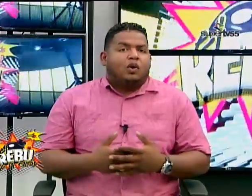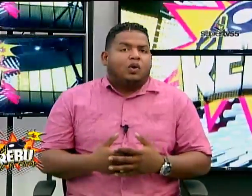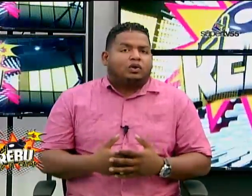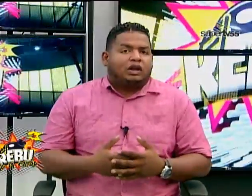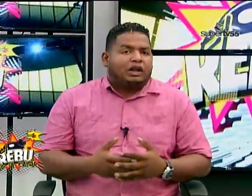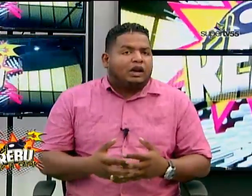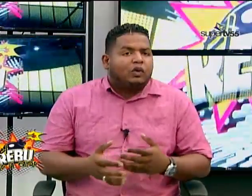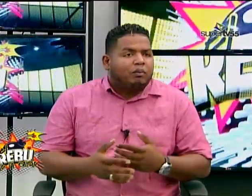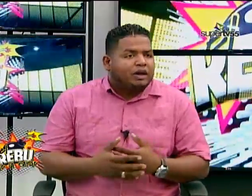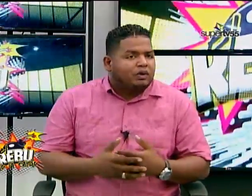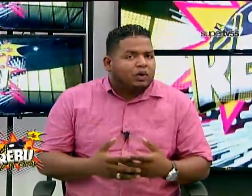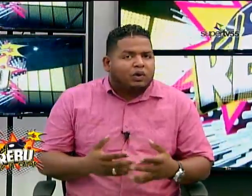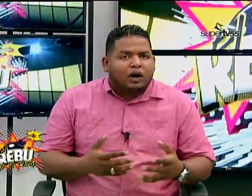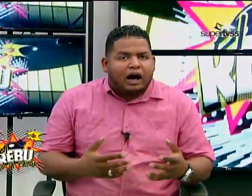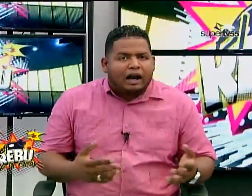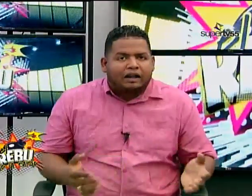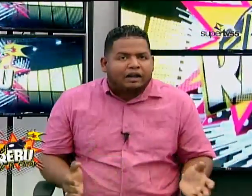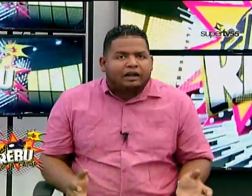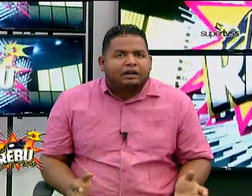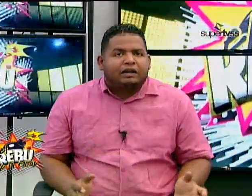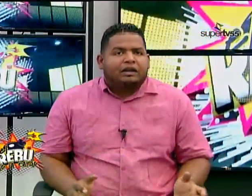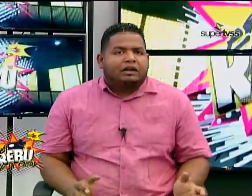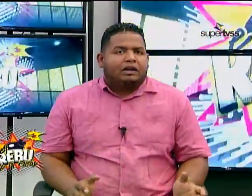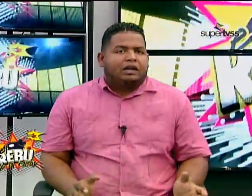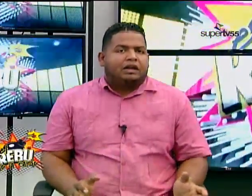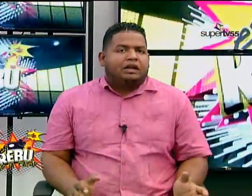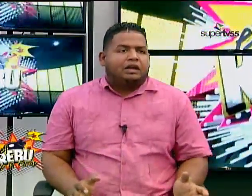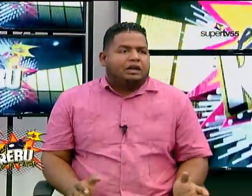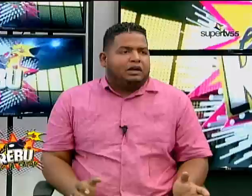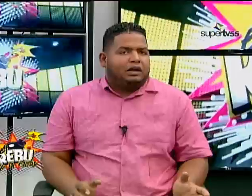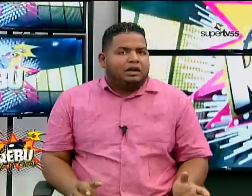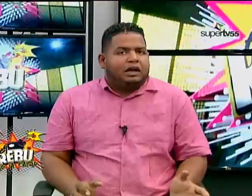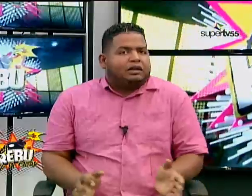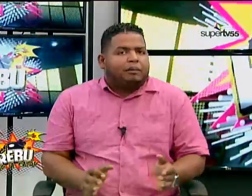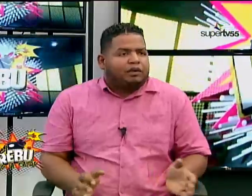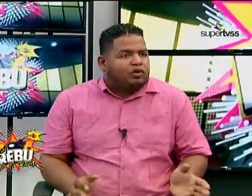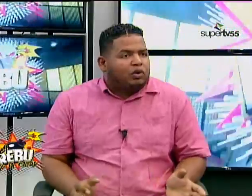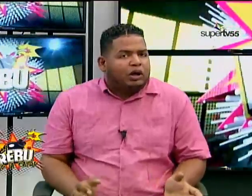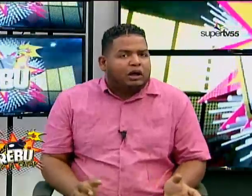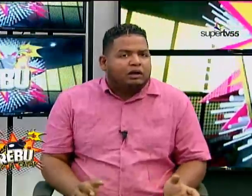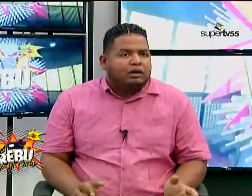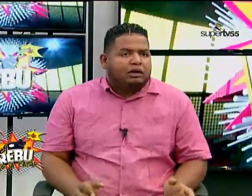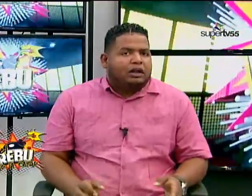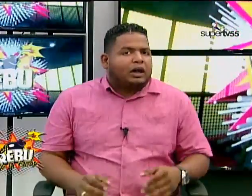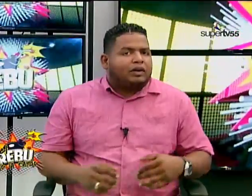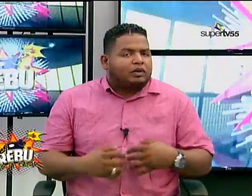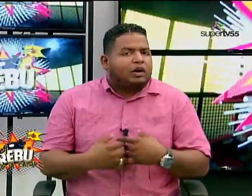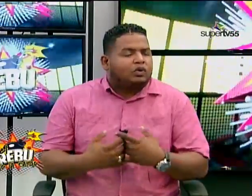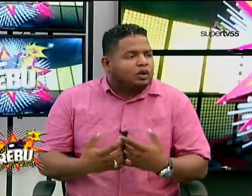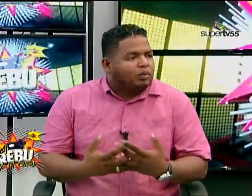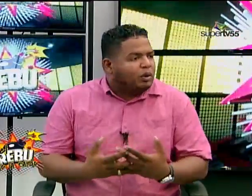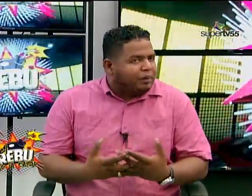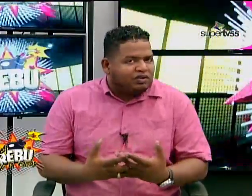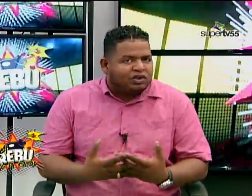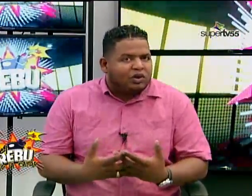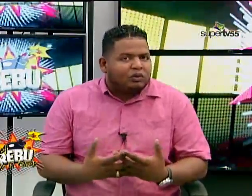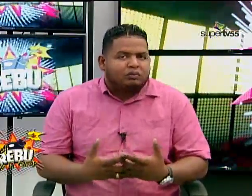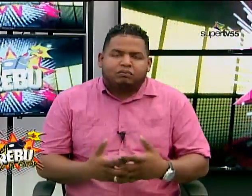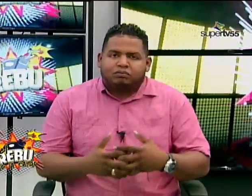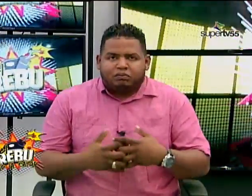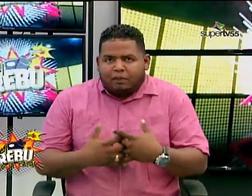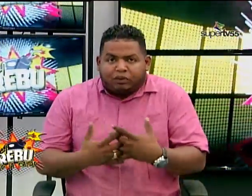o tenía algún vínculo con alguien y esta persona le estaba haciendo algún tipo de